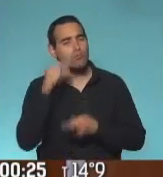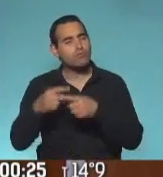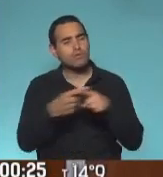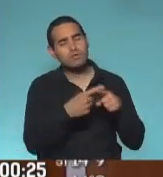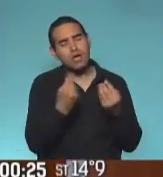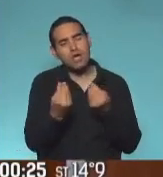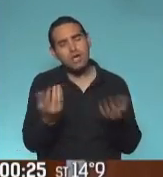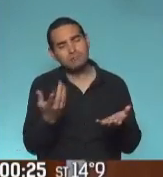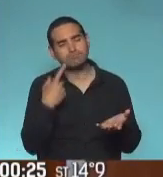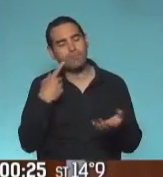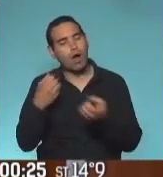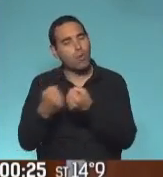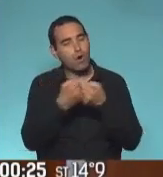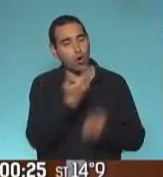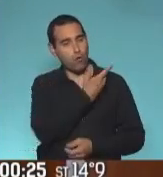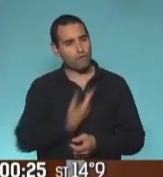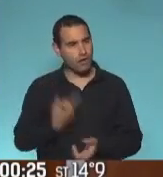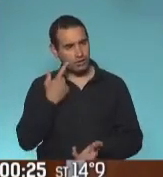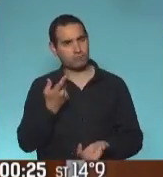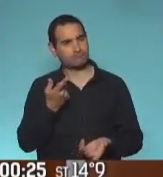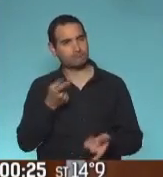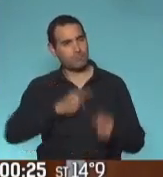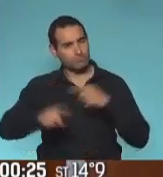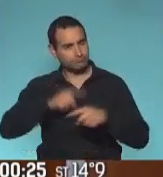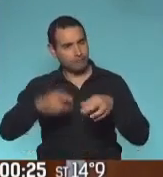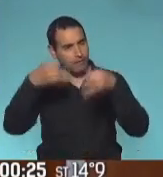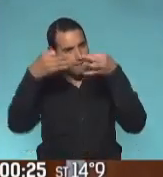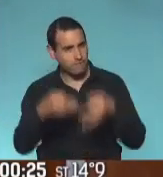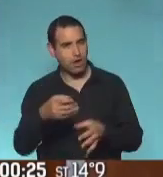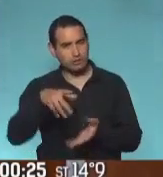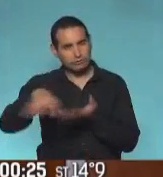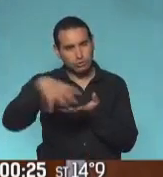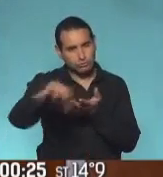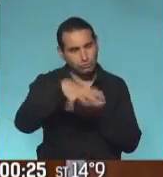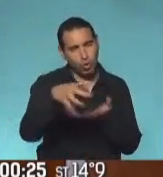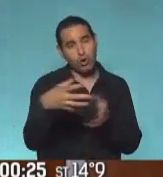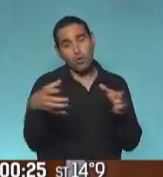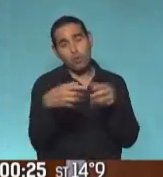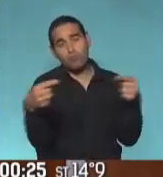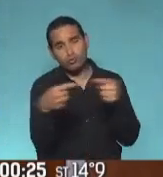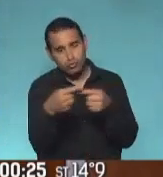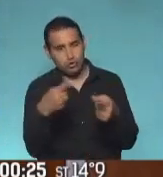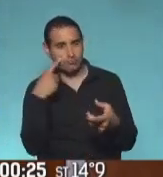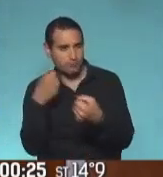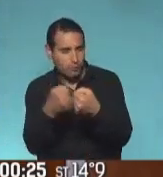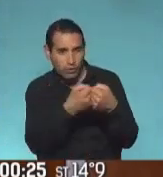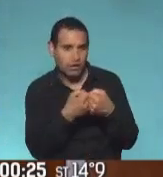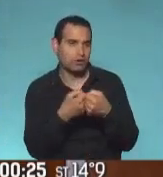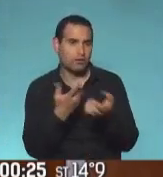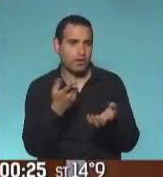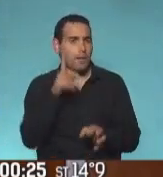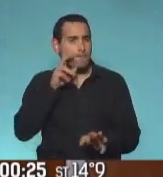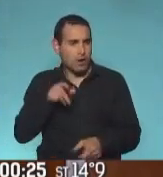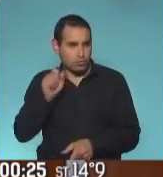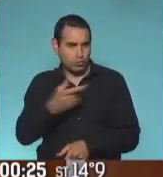acuerdo, la capacidad del gobierno de generar gobernanza, la interacción con otros sectores, con la oposición, más allá de las medidas de política económica,